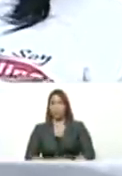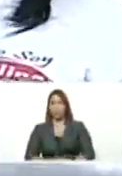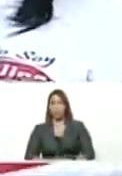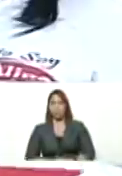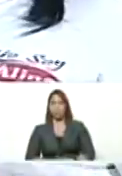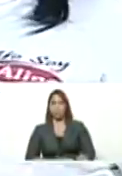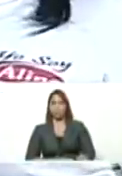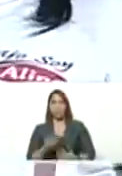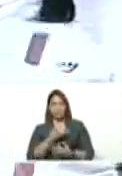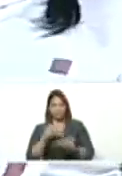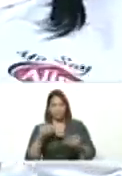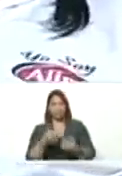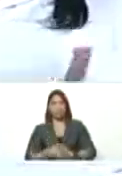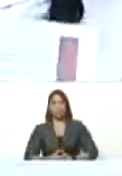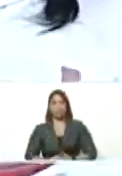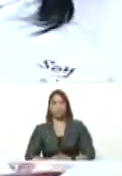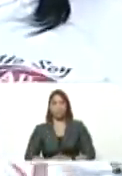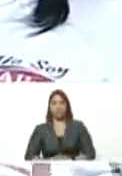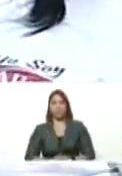Correcto.